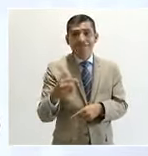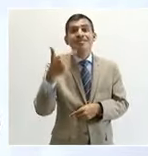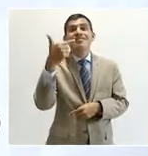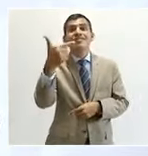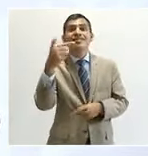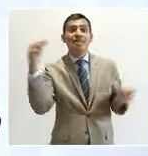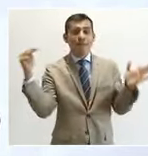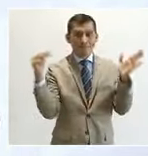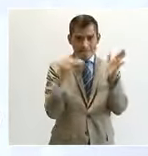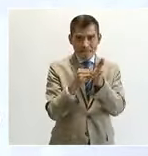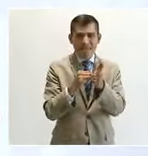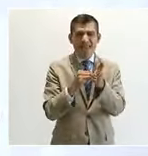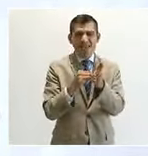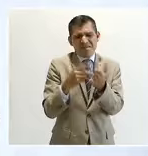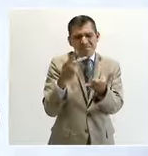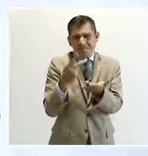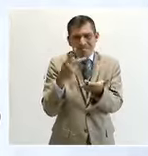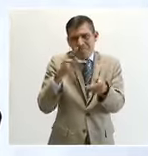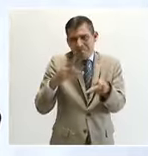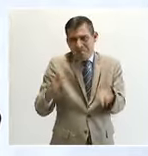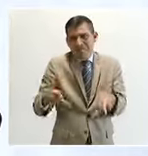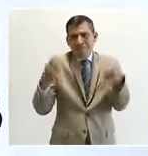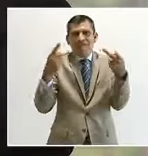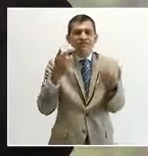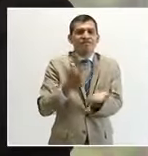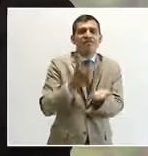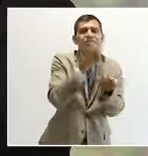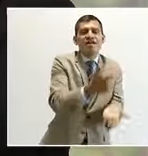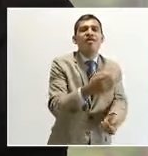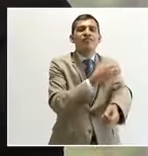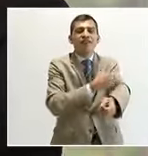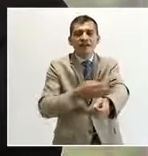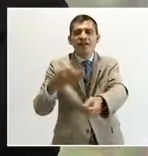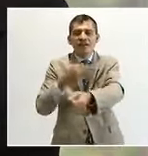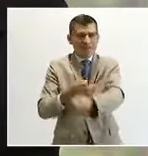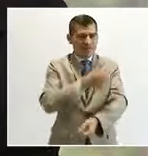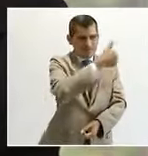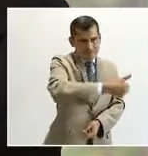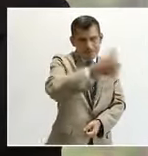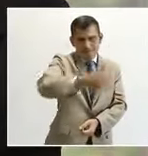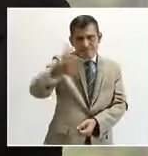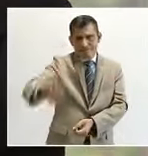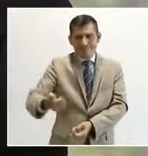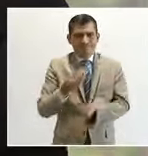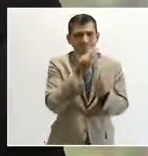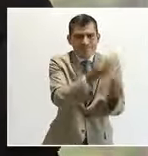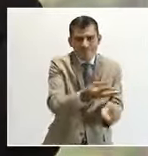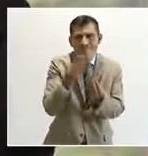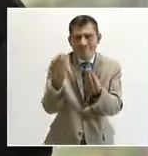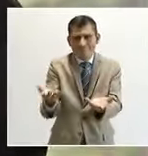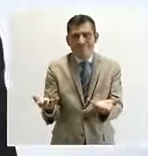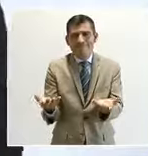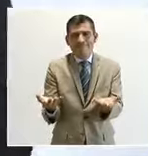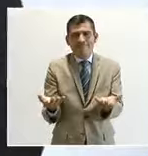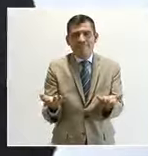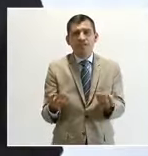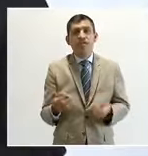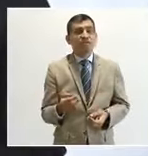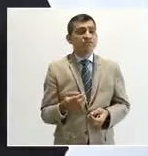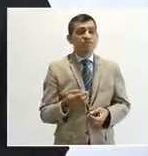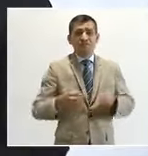pesos mensuales por familia Entonces eso aún con la pandemia ayudó